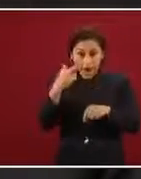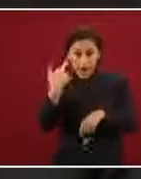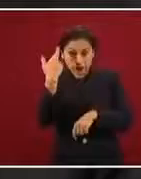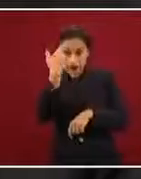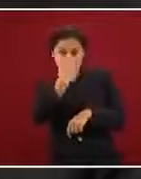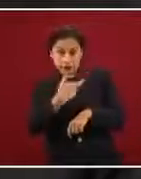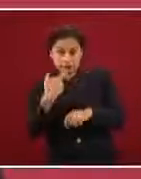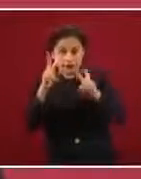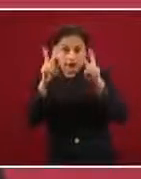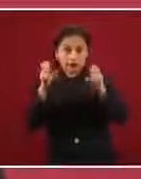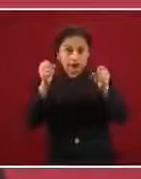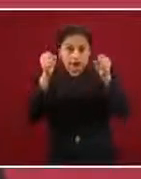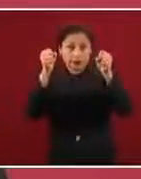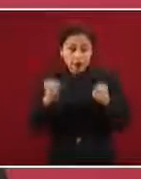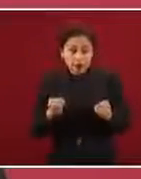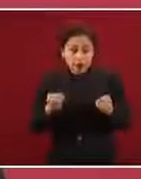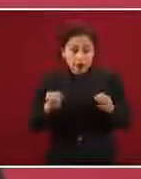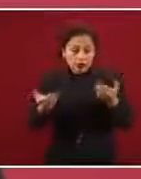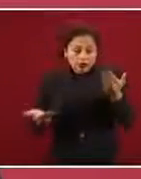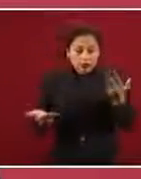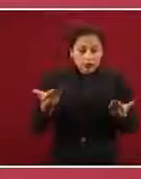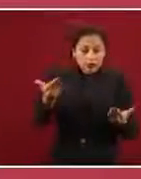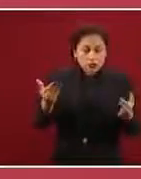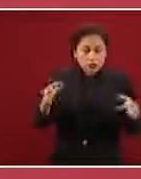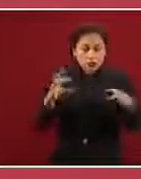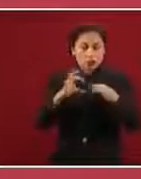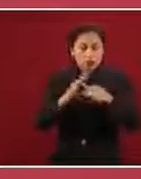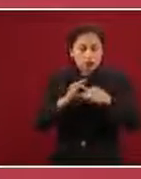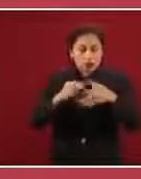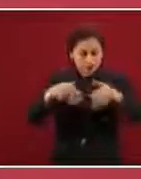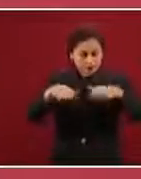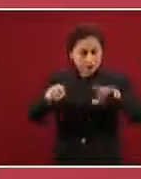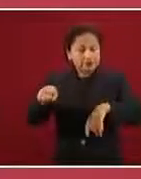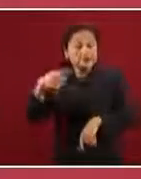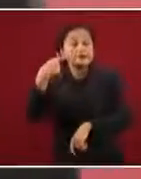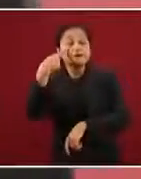Y van a ver lo que van a encontrar. O sea,